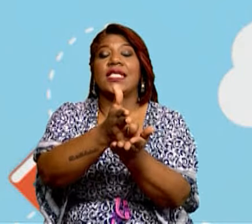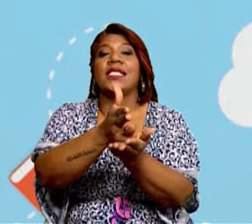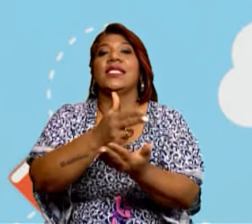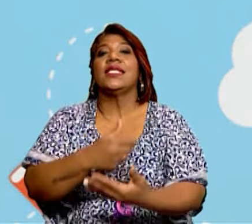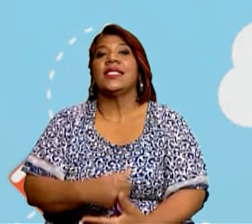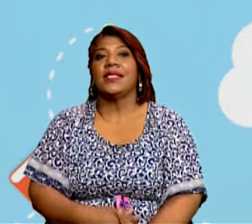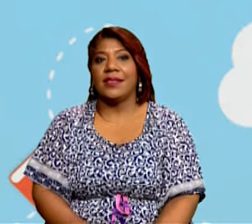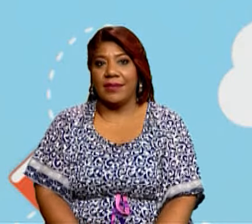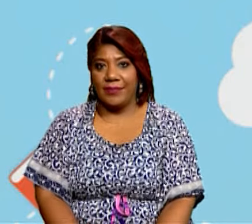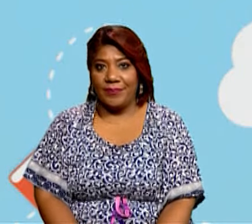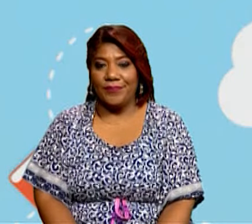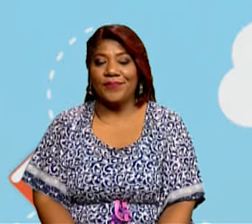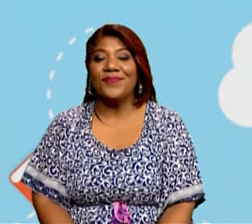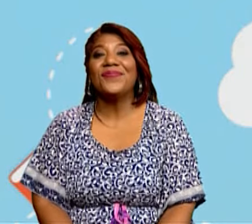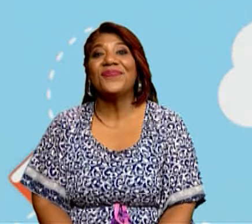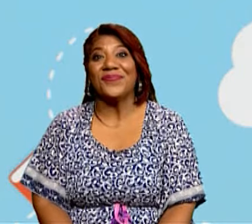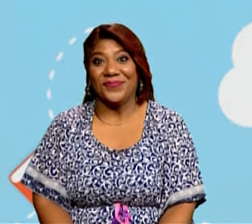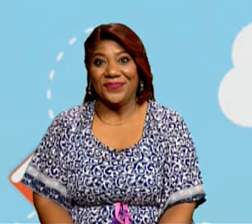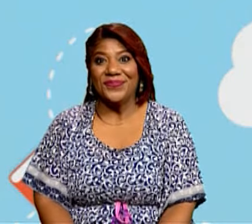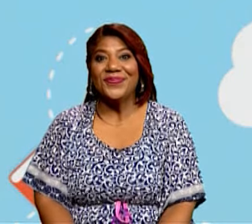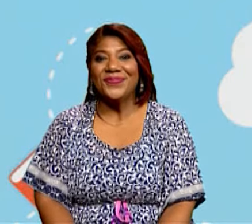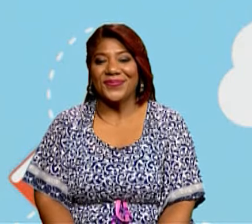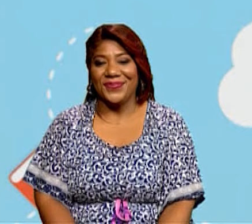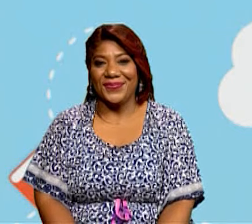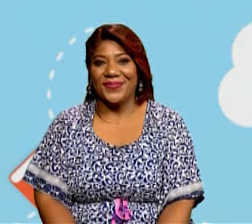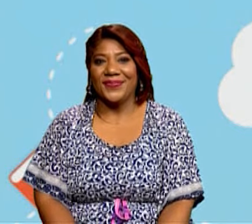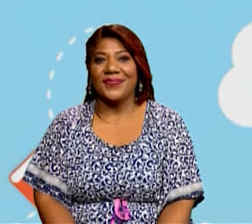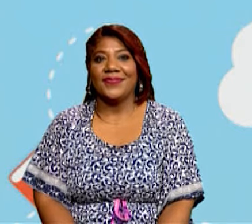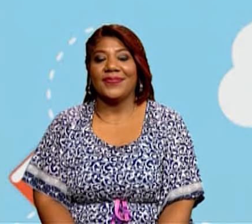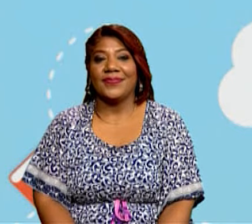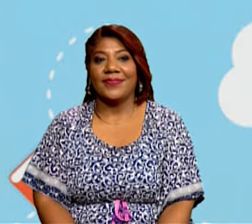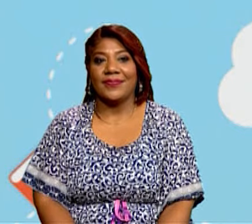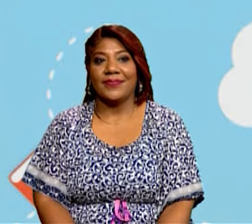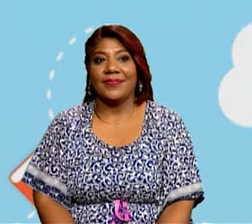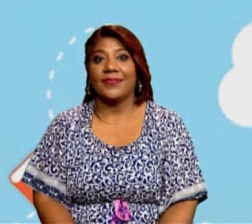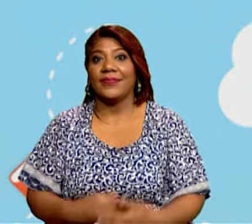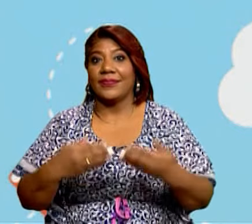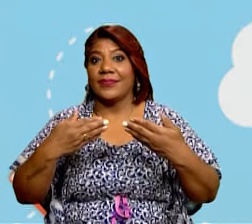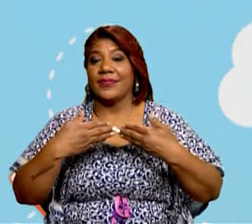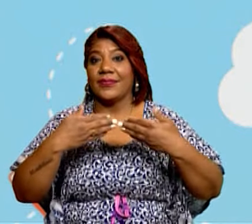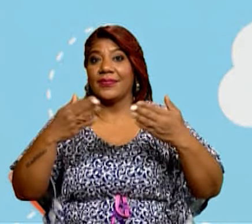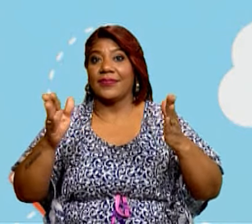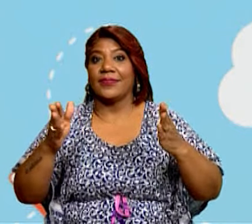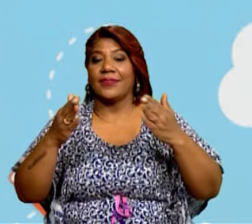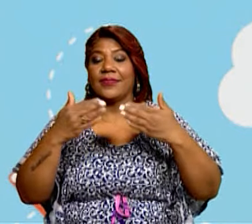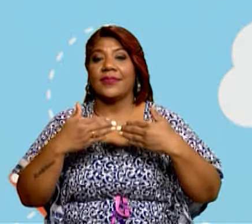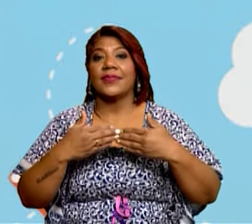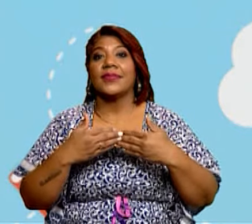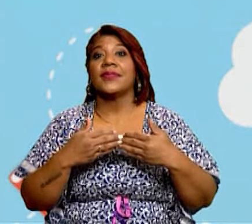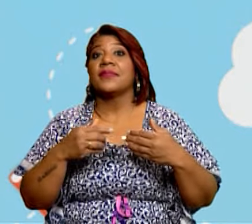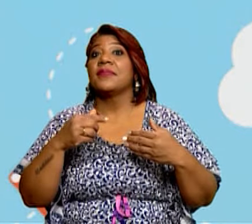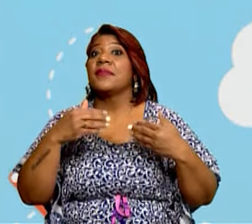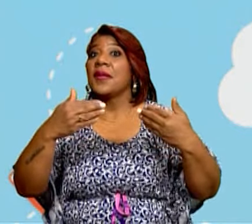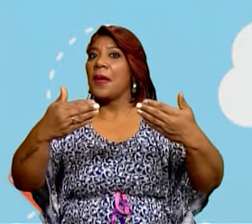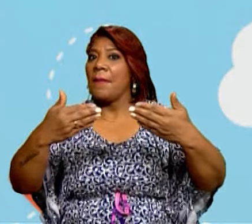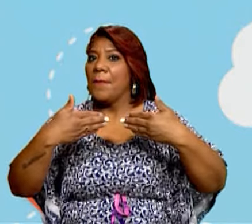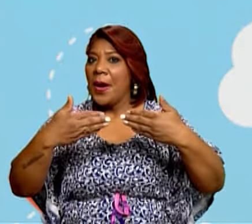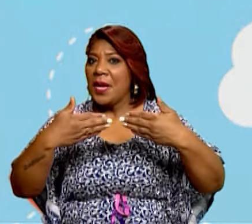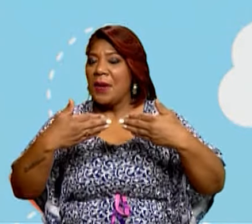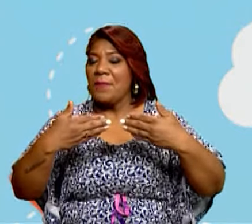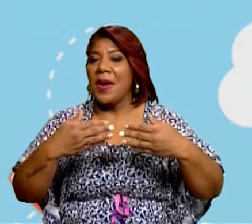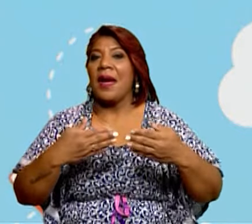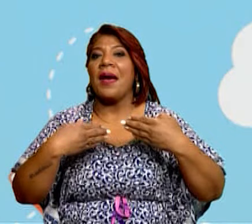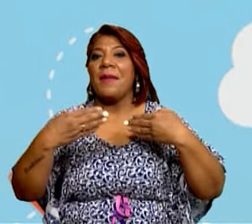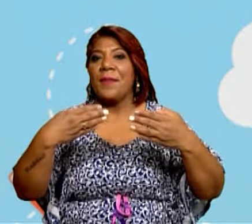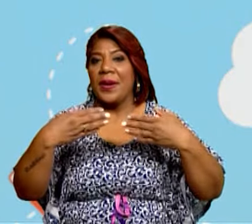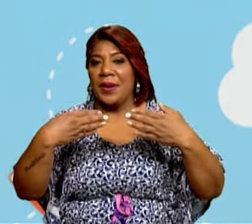la provincia de Chiriquí. También tenemos el canal de Panamá. ¿Y dónde queda el canal de Panamá? ¿Dónde está ubicado?